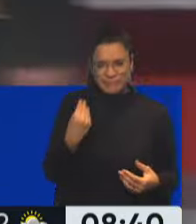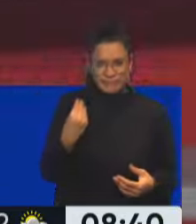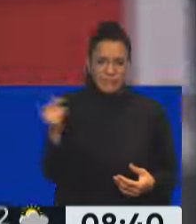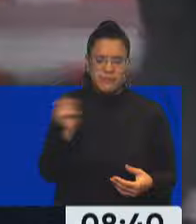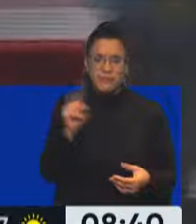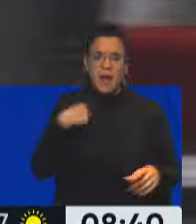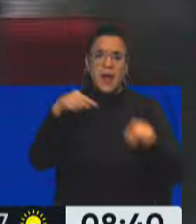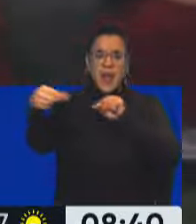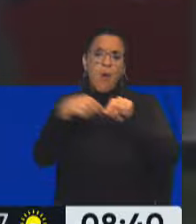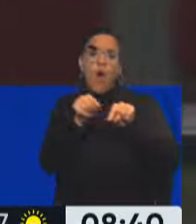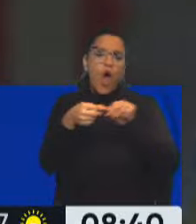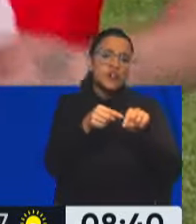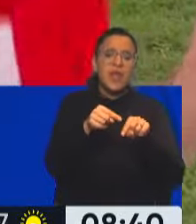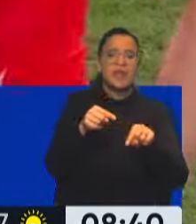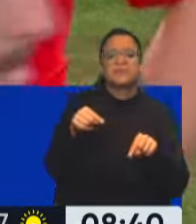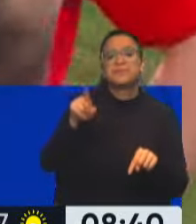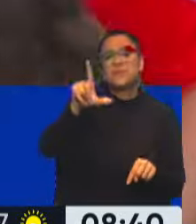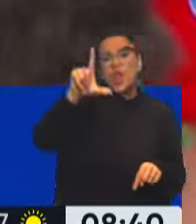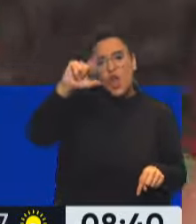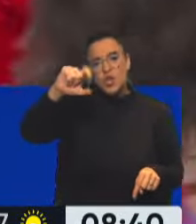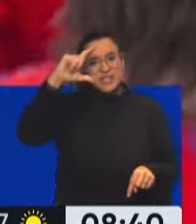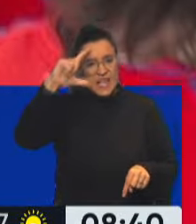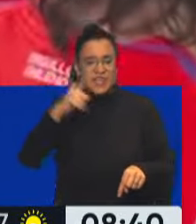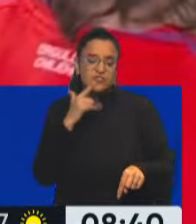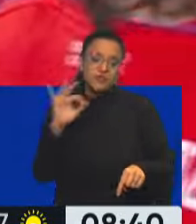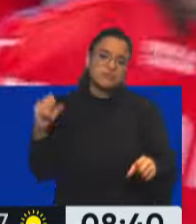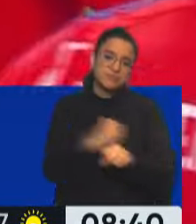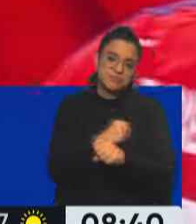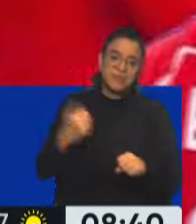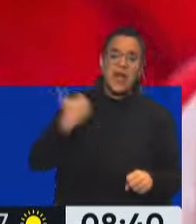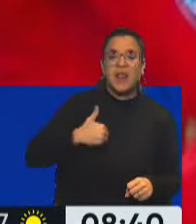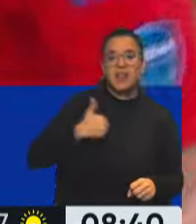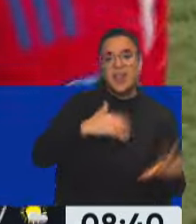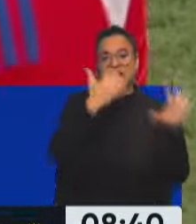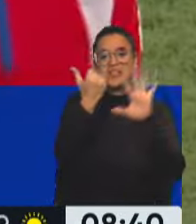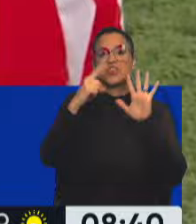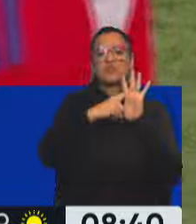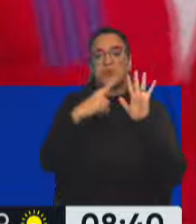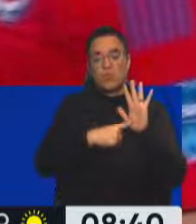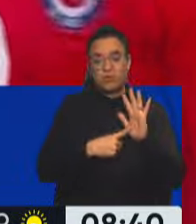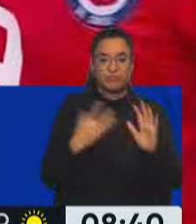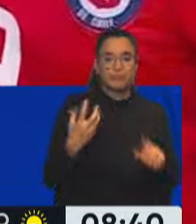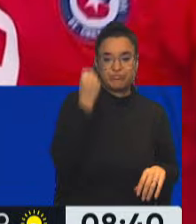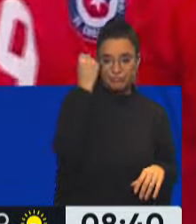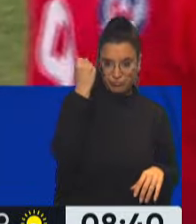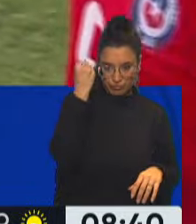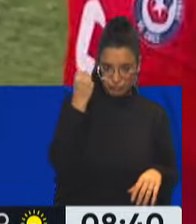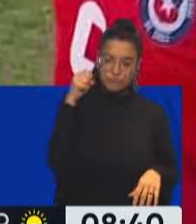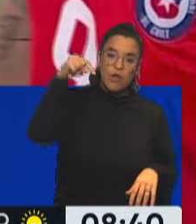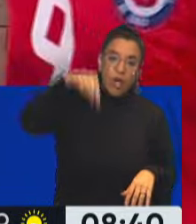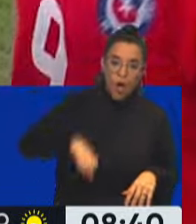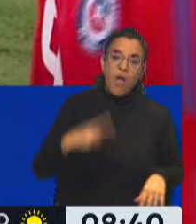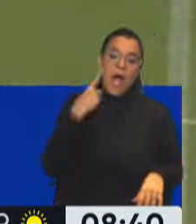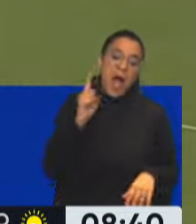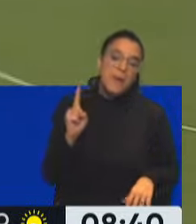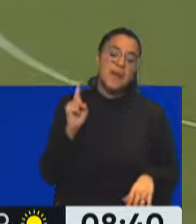un rebote, la situación de Lo Celso, la confirmación, y Argentina que se queda con 6 puntos. Hoy puede empezar a conocer a su rival,